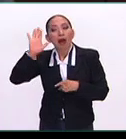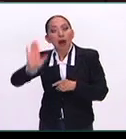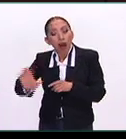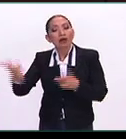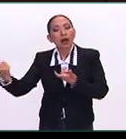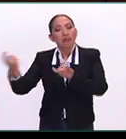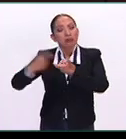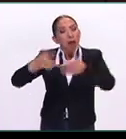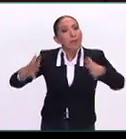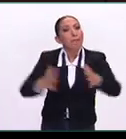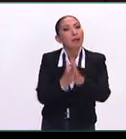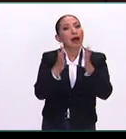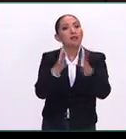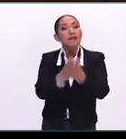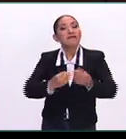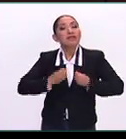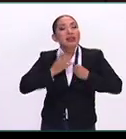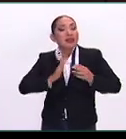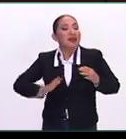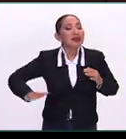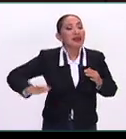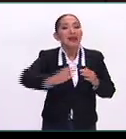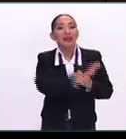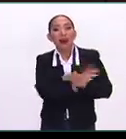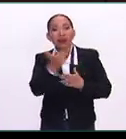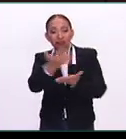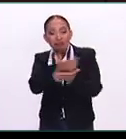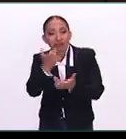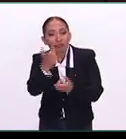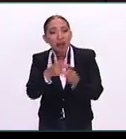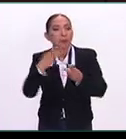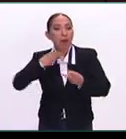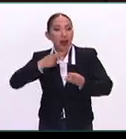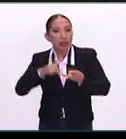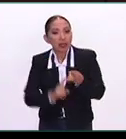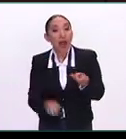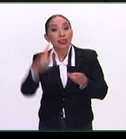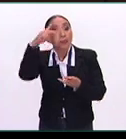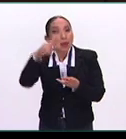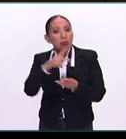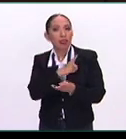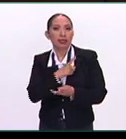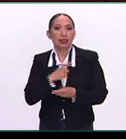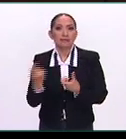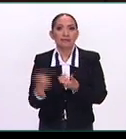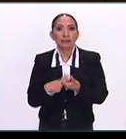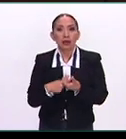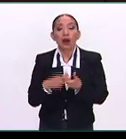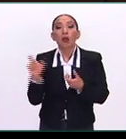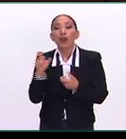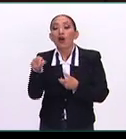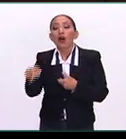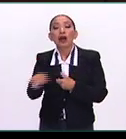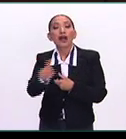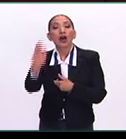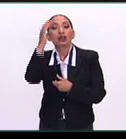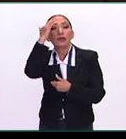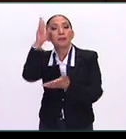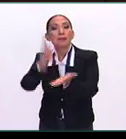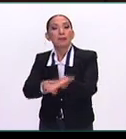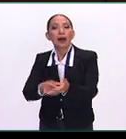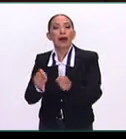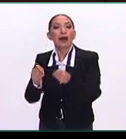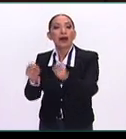serán participantes en la vida social, económica, política de México cuando tengan estos